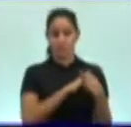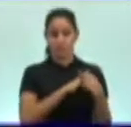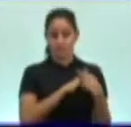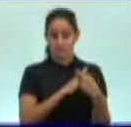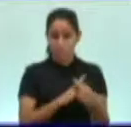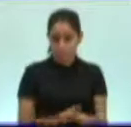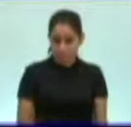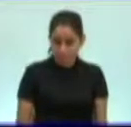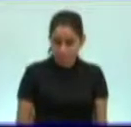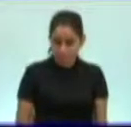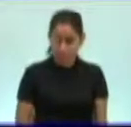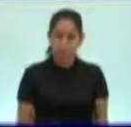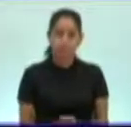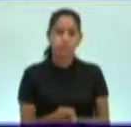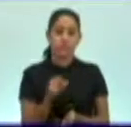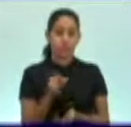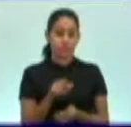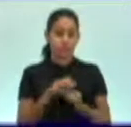de